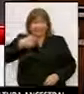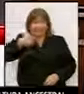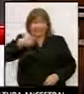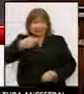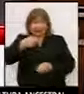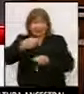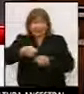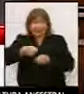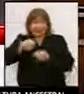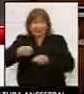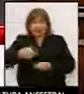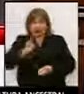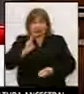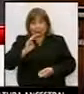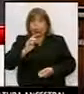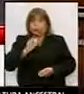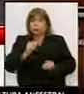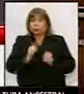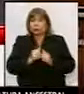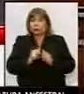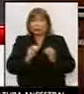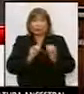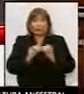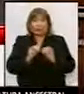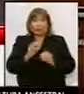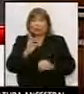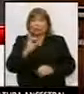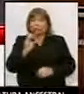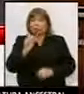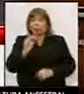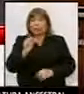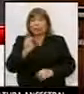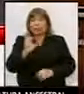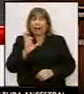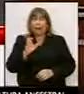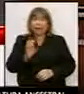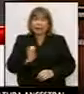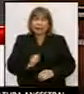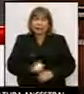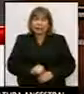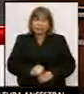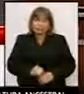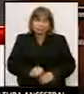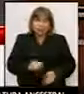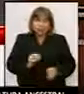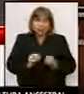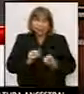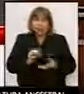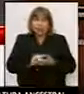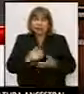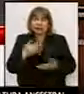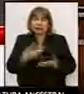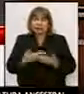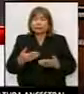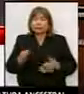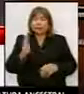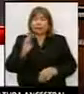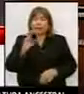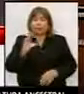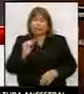Agrario, con la complacencia del FONAFE y la observación hecha por la Superintendencia de Banca y